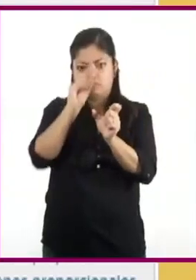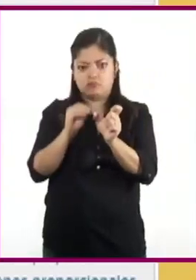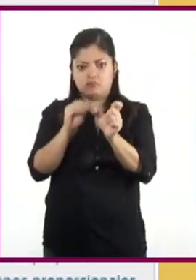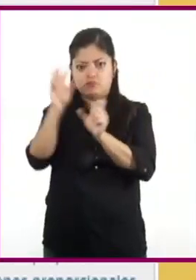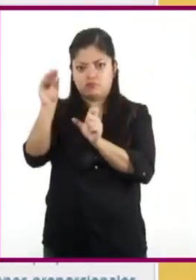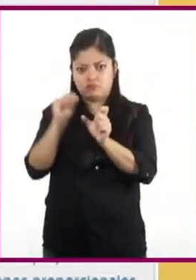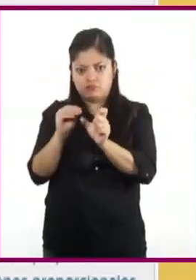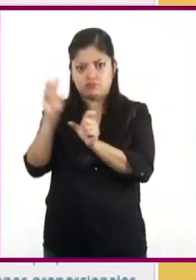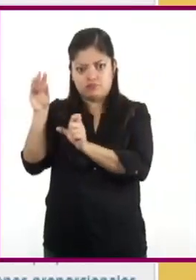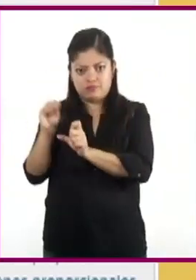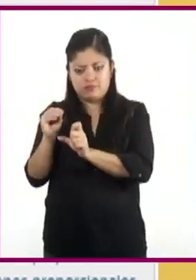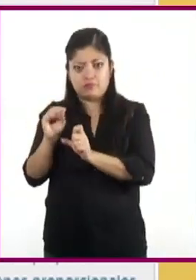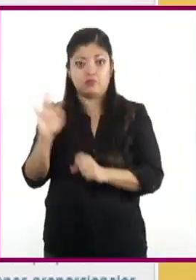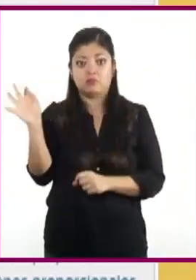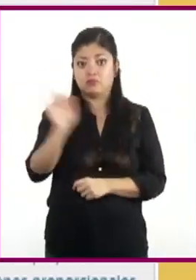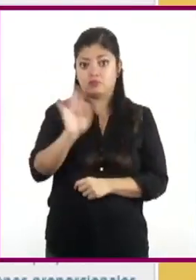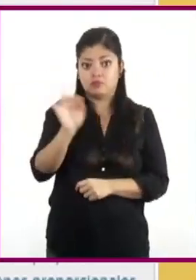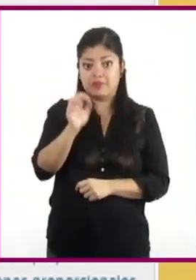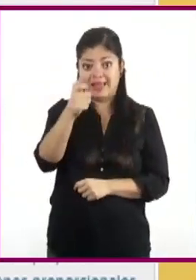deducir el valor de k.